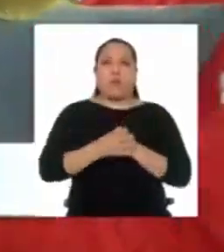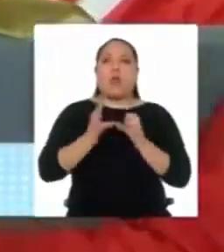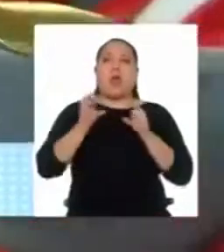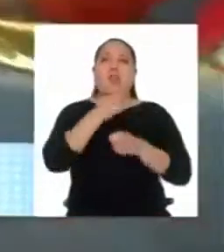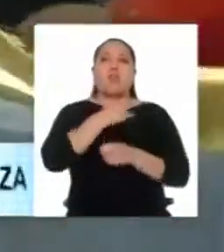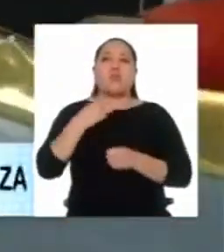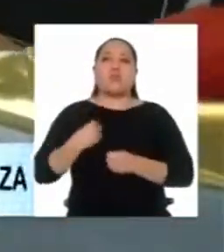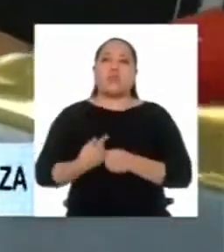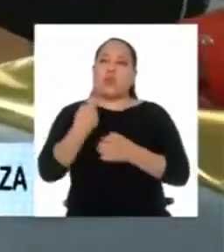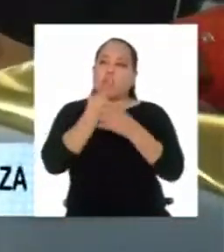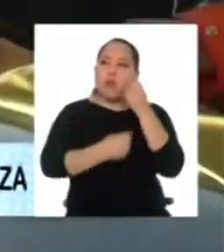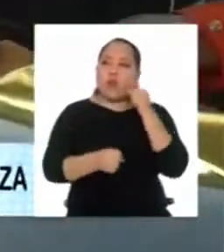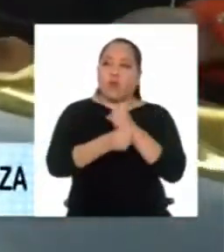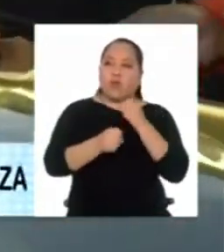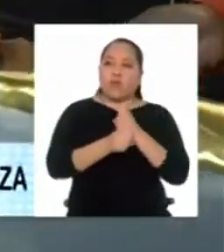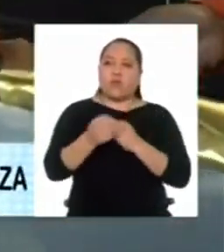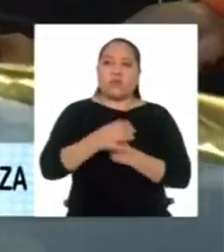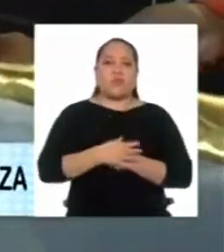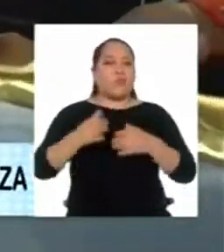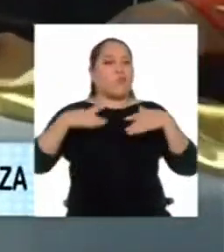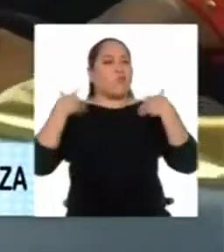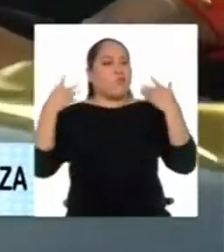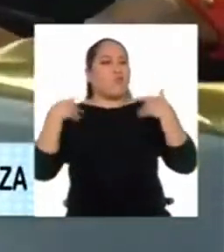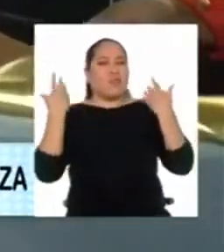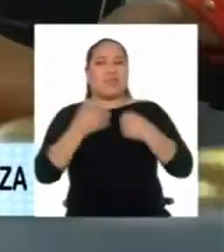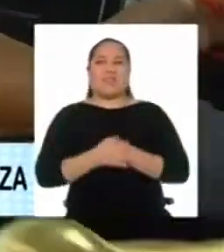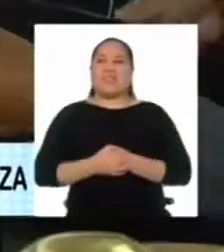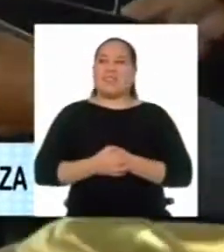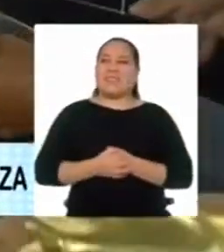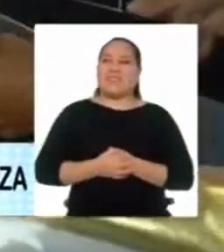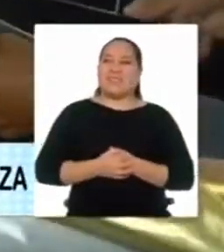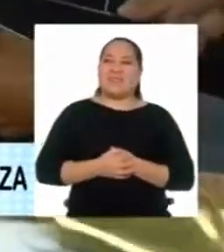Por la confianza estoy contento.